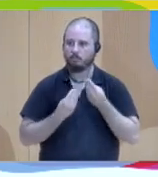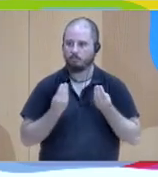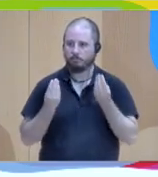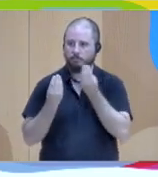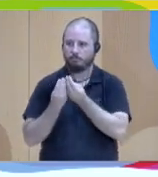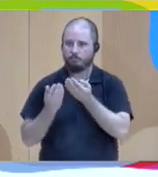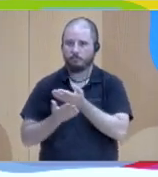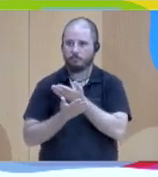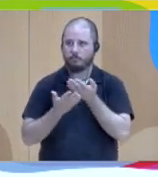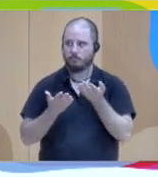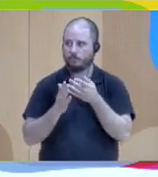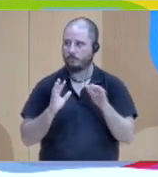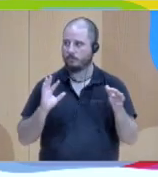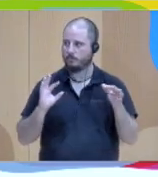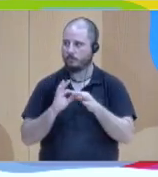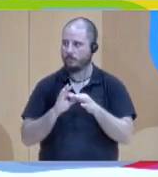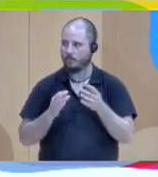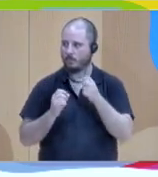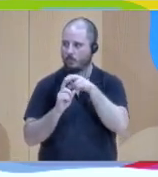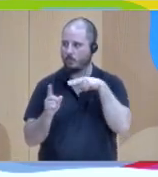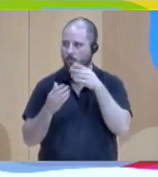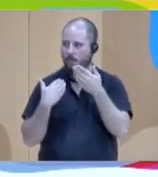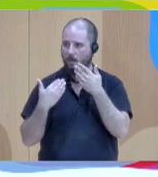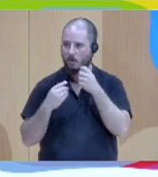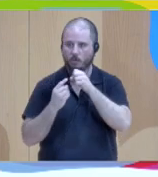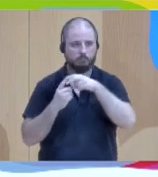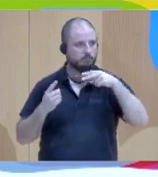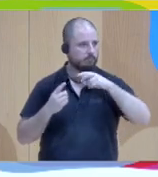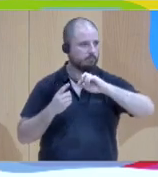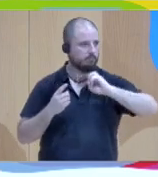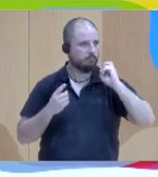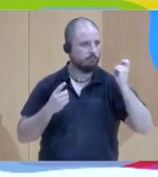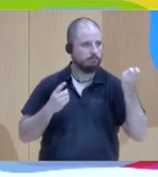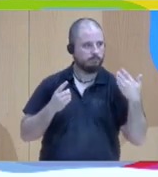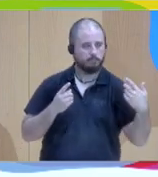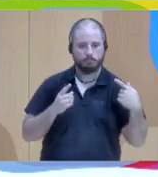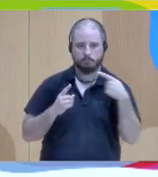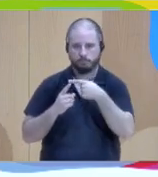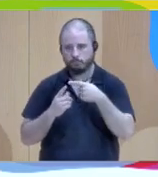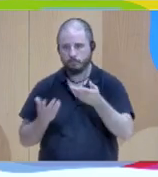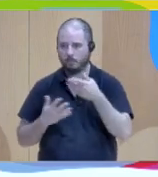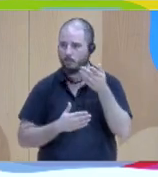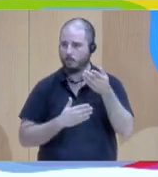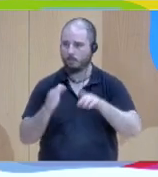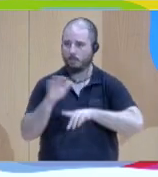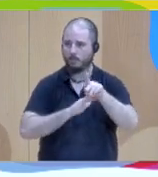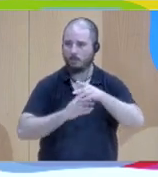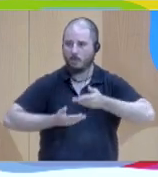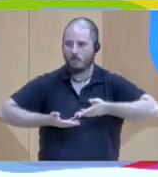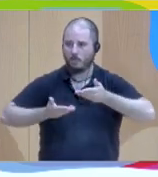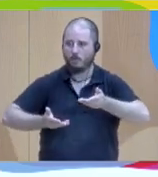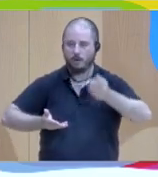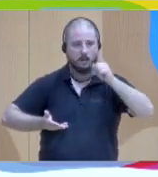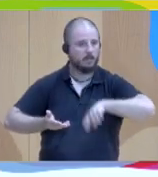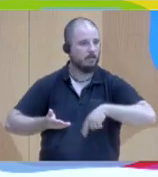ese acercamiento al enfoque dialógico desde diferentes perspectivas. Desde el progreso que nos facilita, que nos ofrece. Pero también